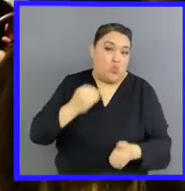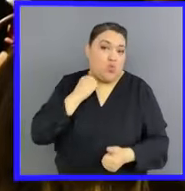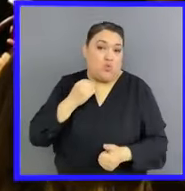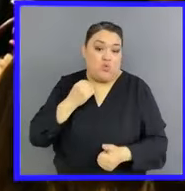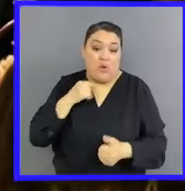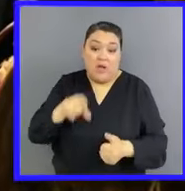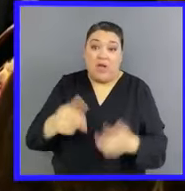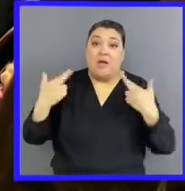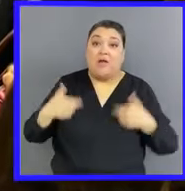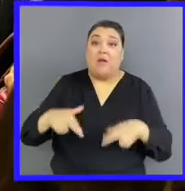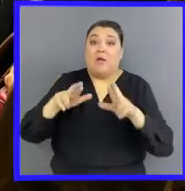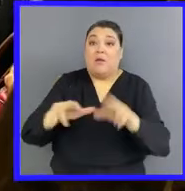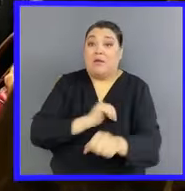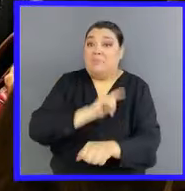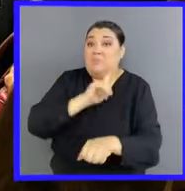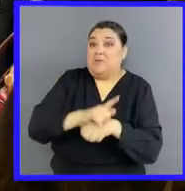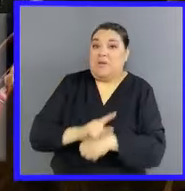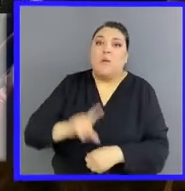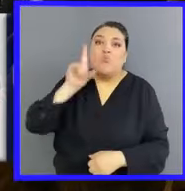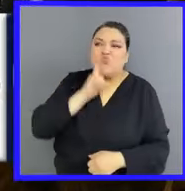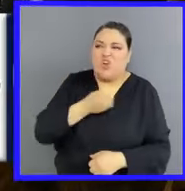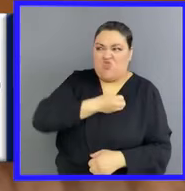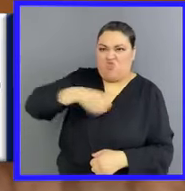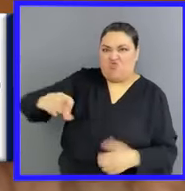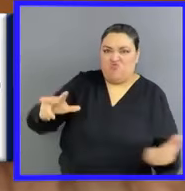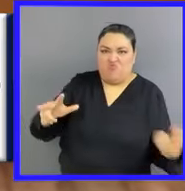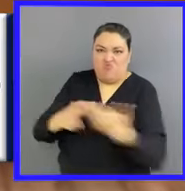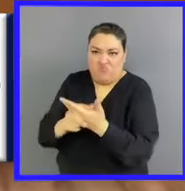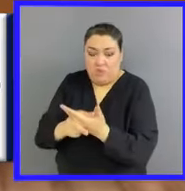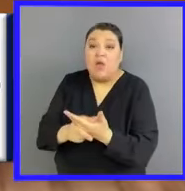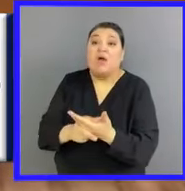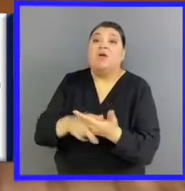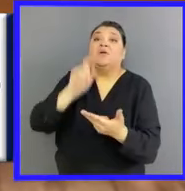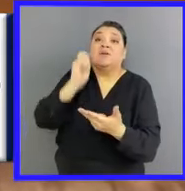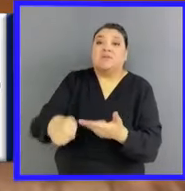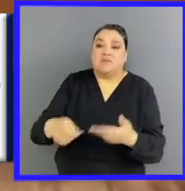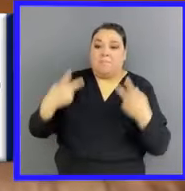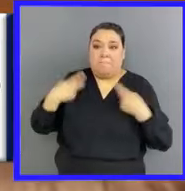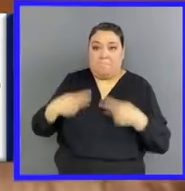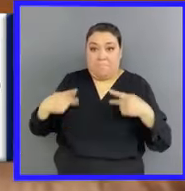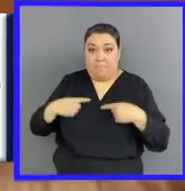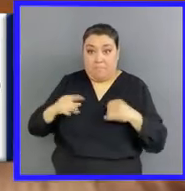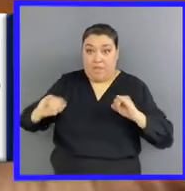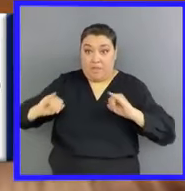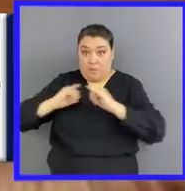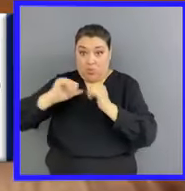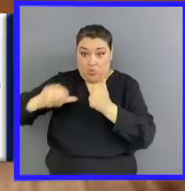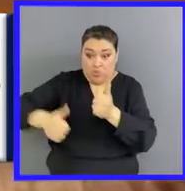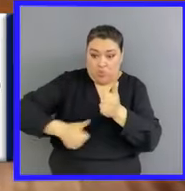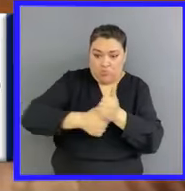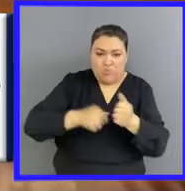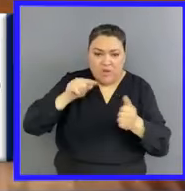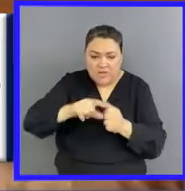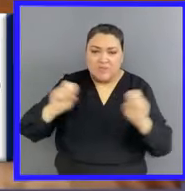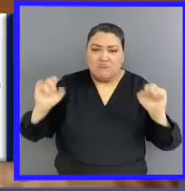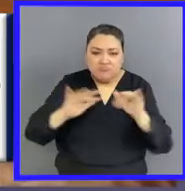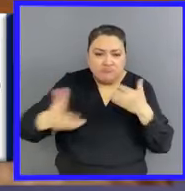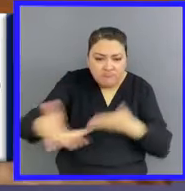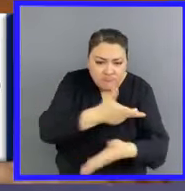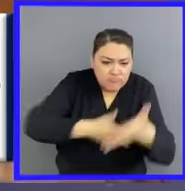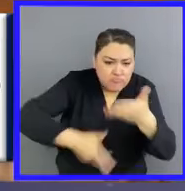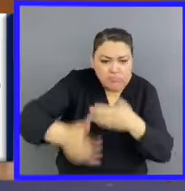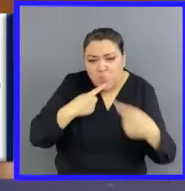de Feminicidio, un espacio donde asesoras y defensoras de la Defensoría Pública reflexionarán sobre los desafíos en la